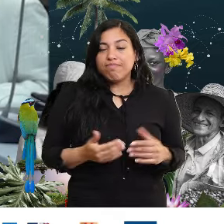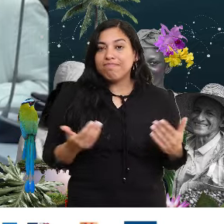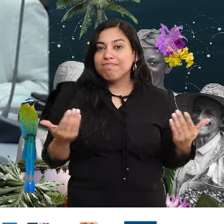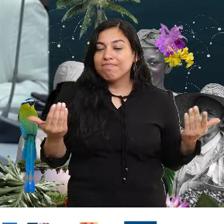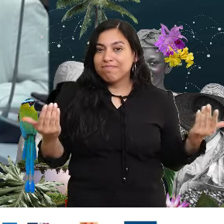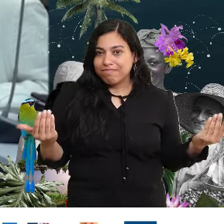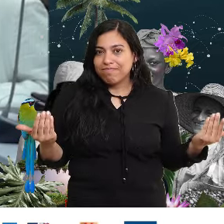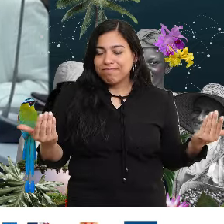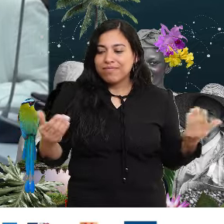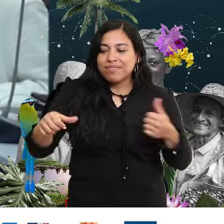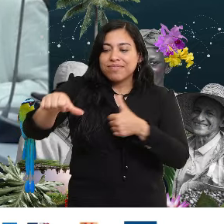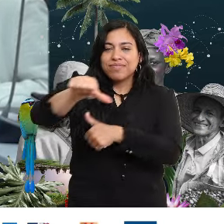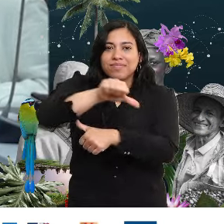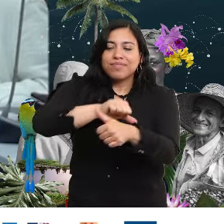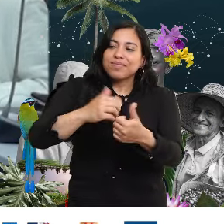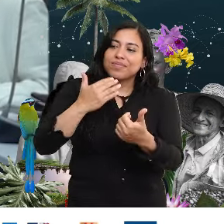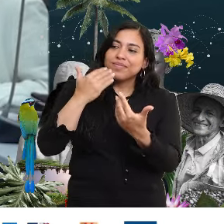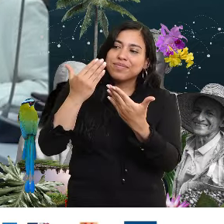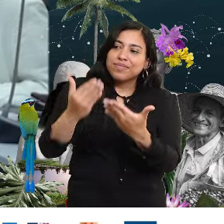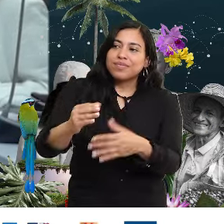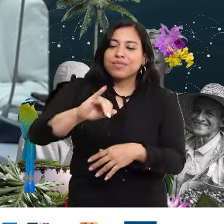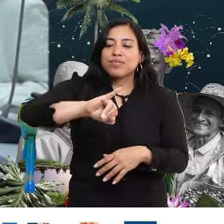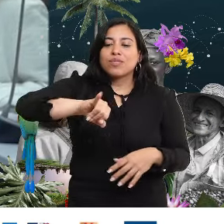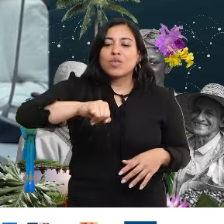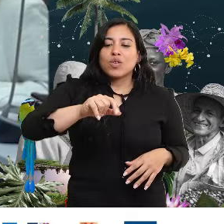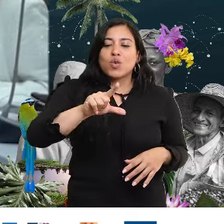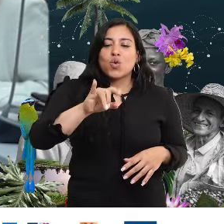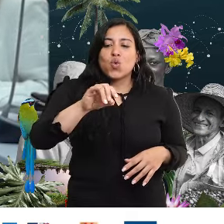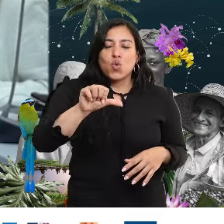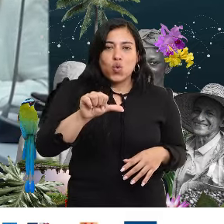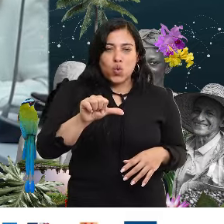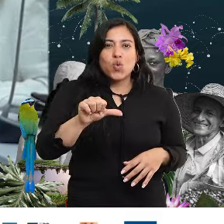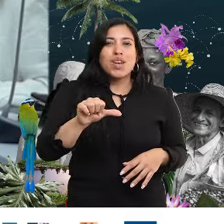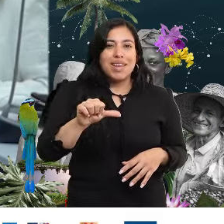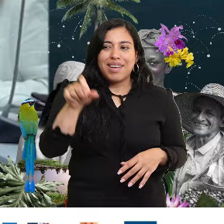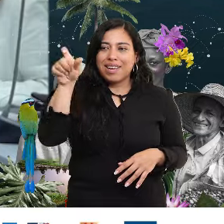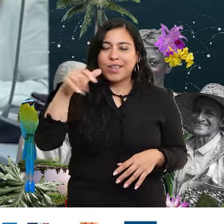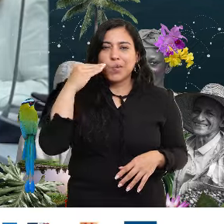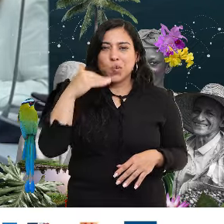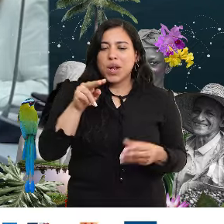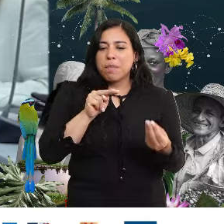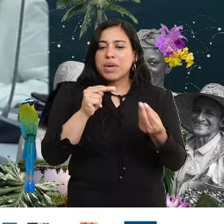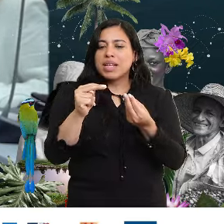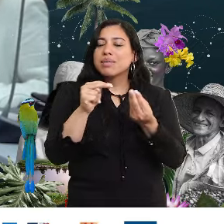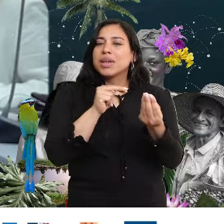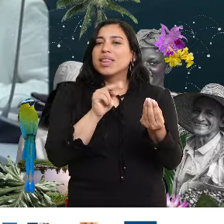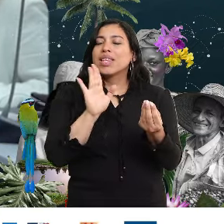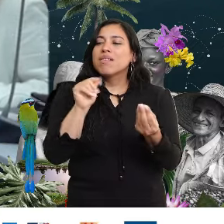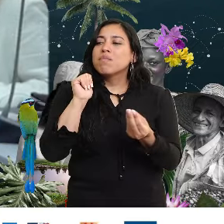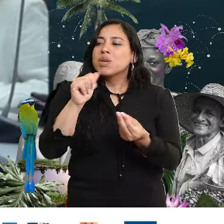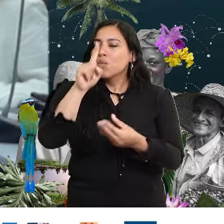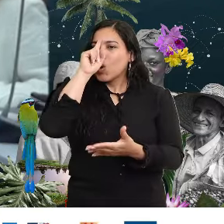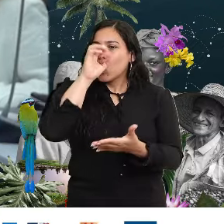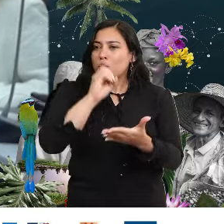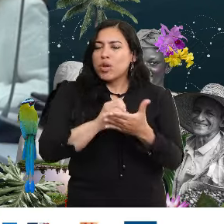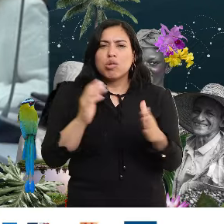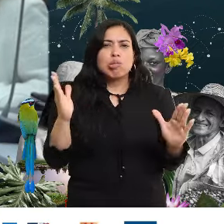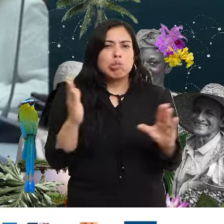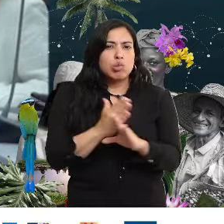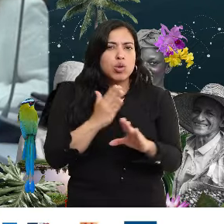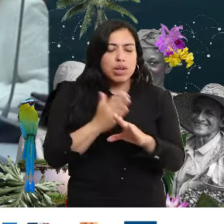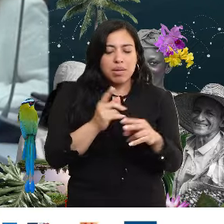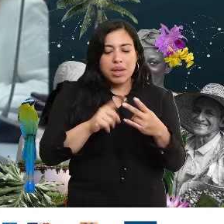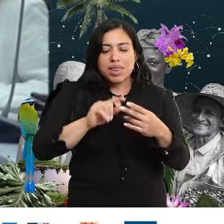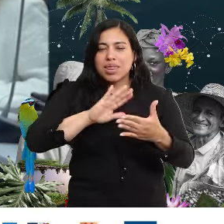Entonces, pues le doy la palabra a Julia para que nos dé la perspectiva precisamente de esos nexos de conflicto, de